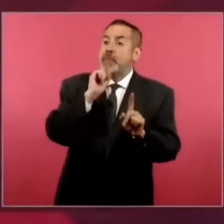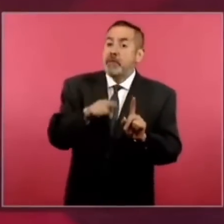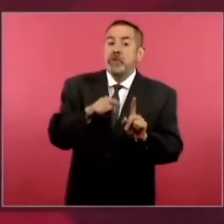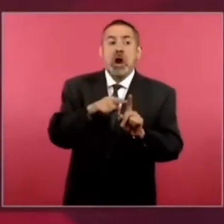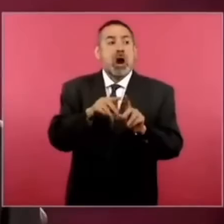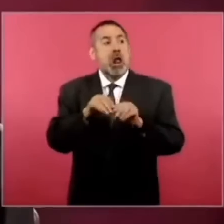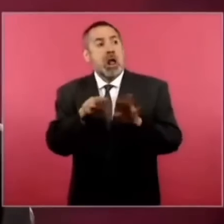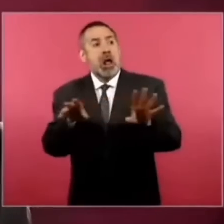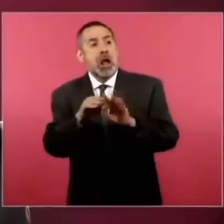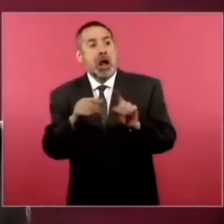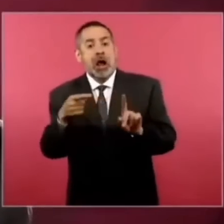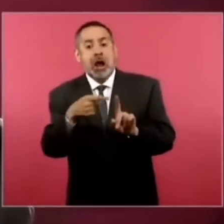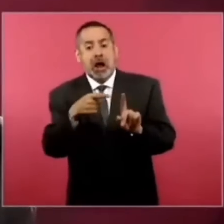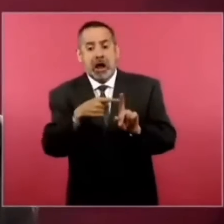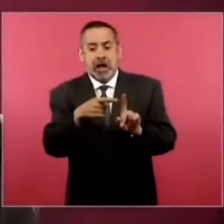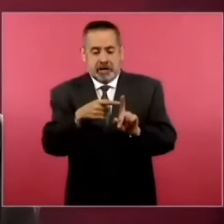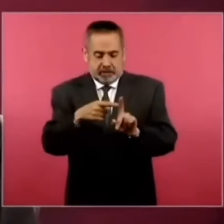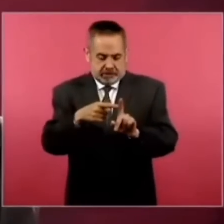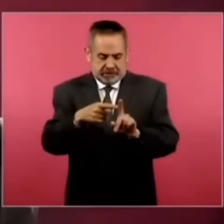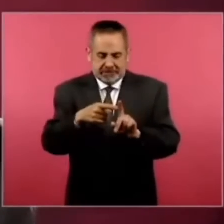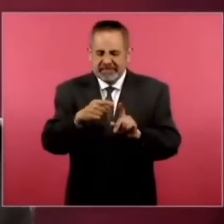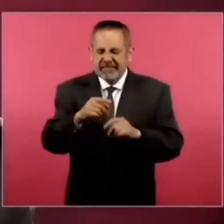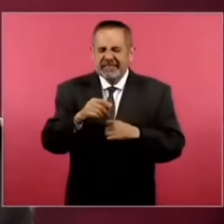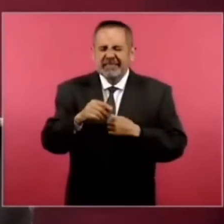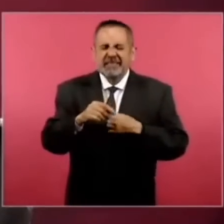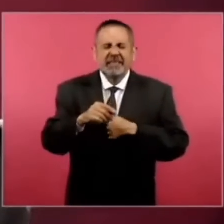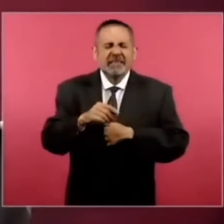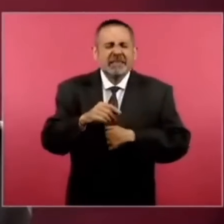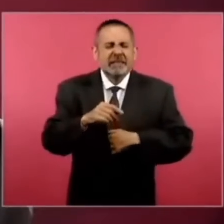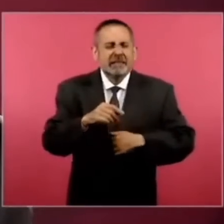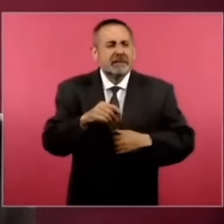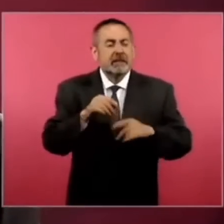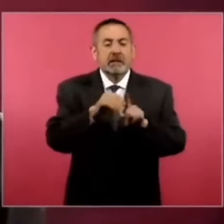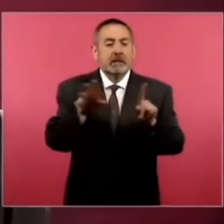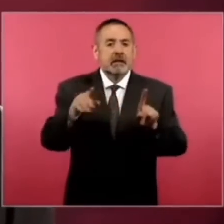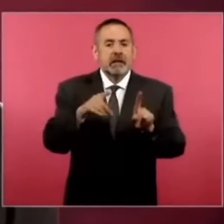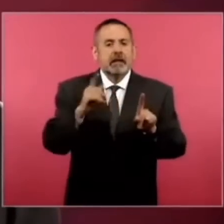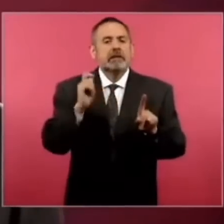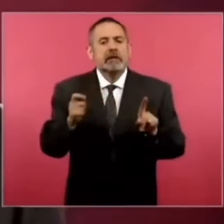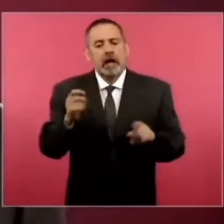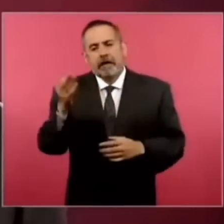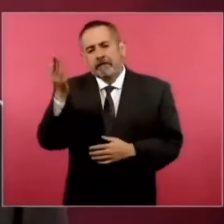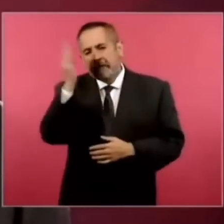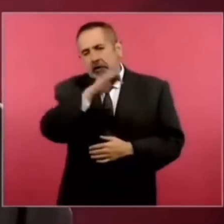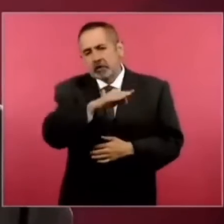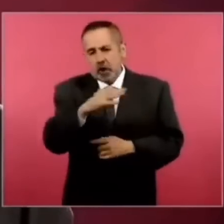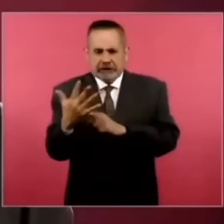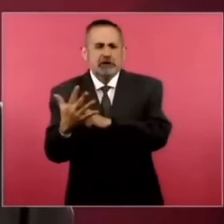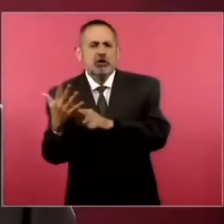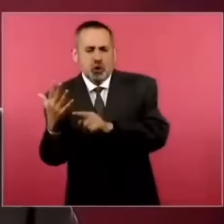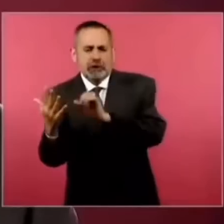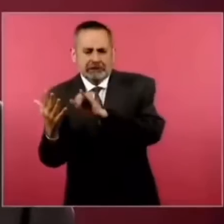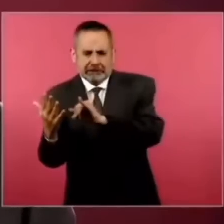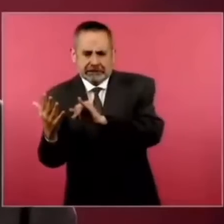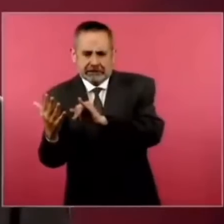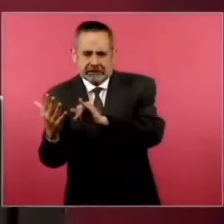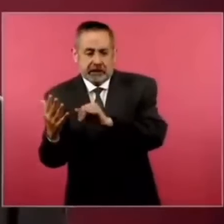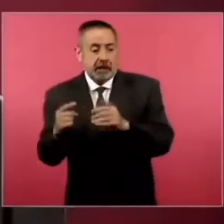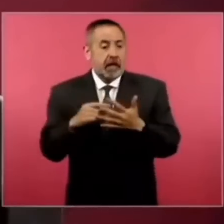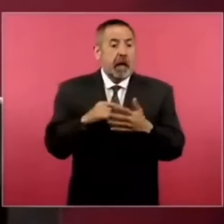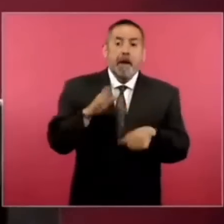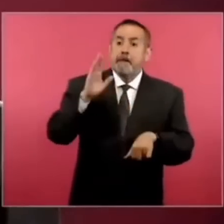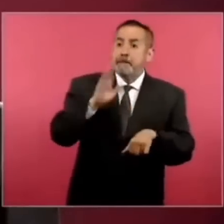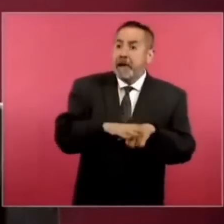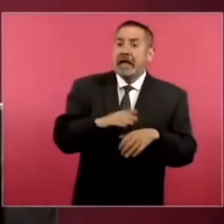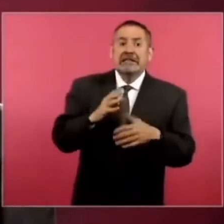toda una campaña con la noticia falsa de que habían desaparecido 5 jóvenes